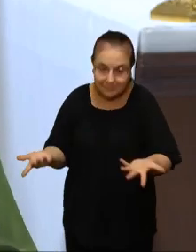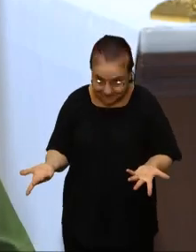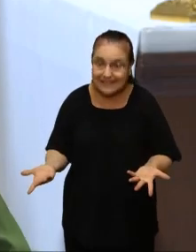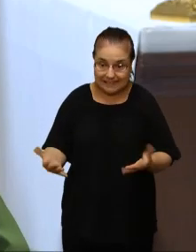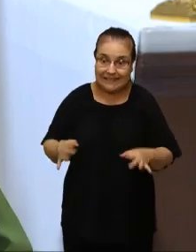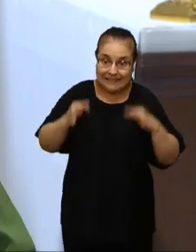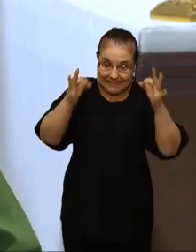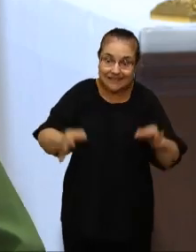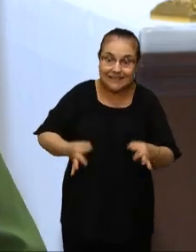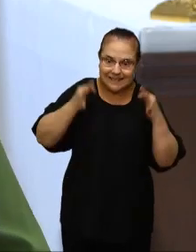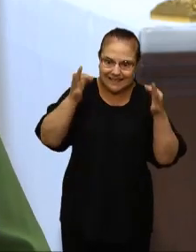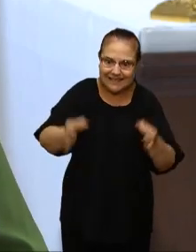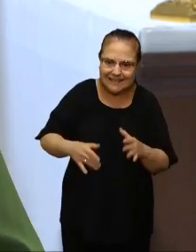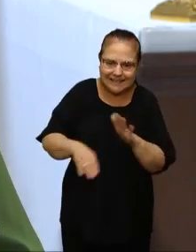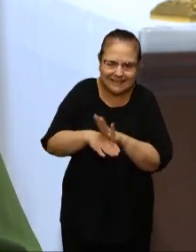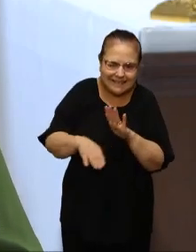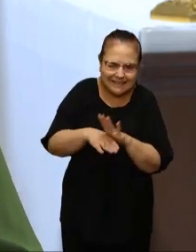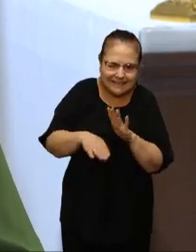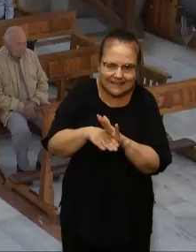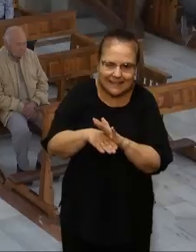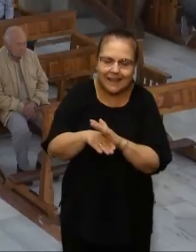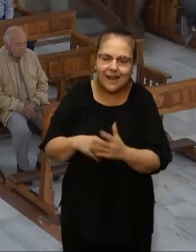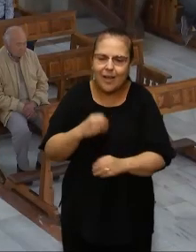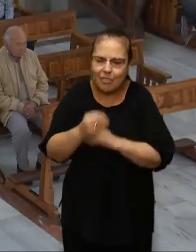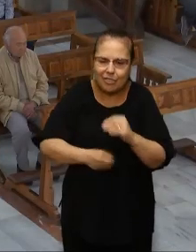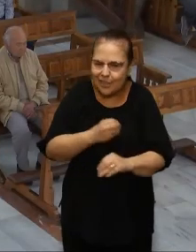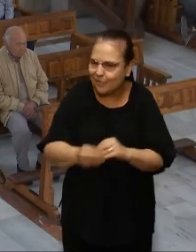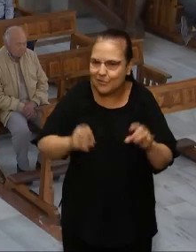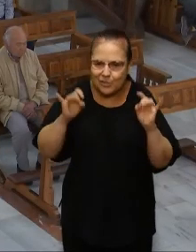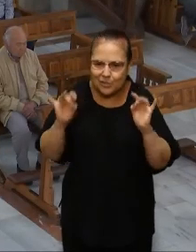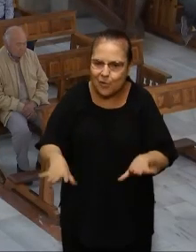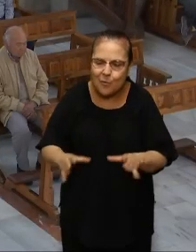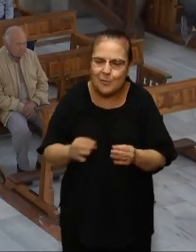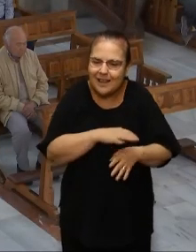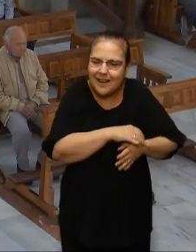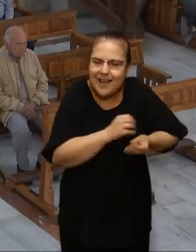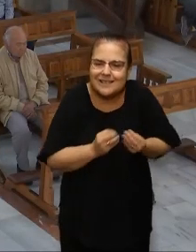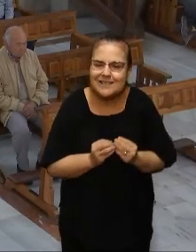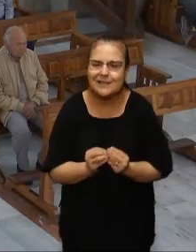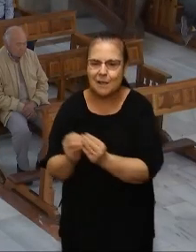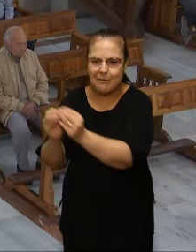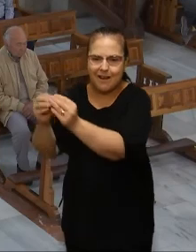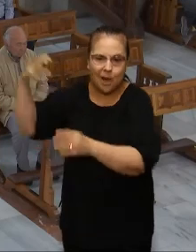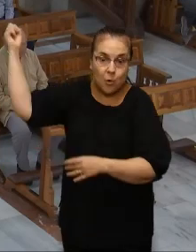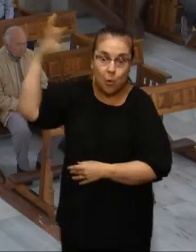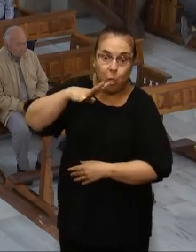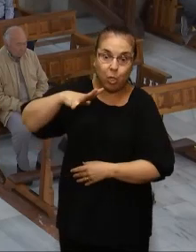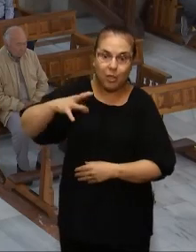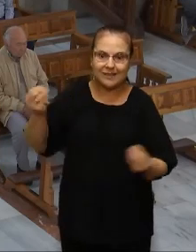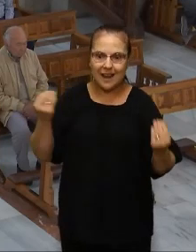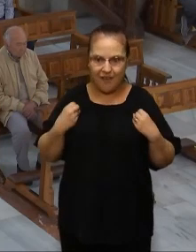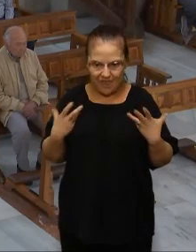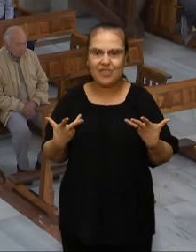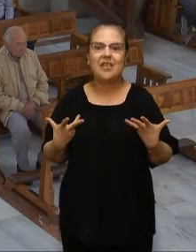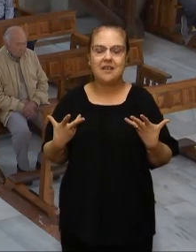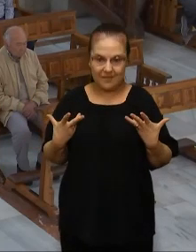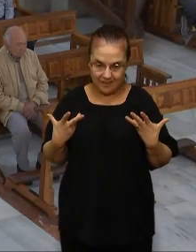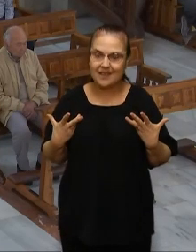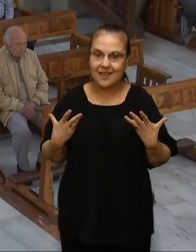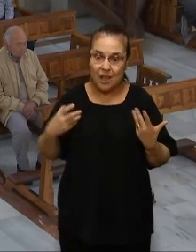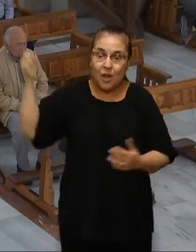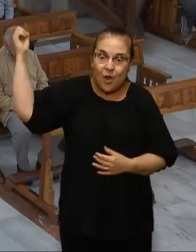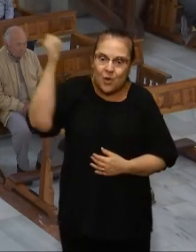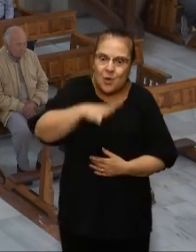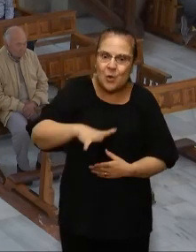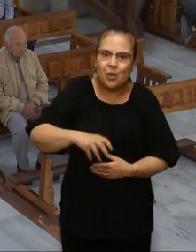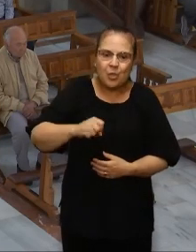siga siendo ese instrumento que tiene Dios para llevar a todos los hombres la luz de la vida, la luz que es capaz de